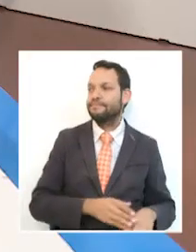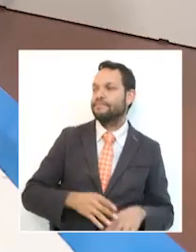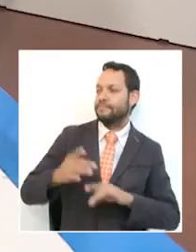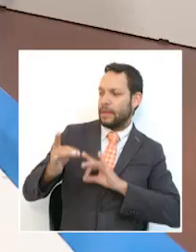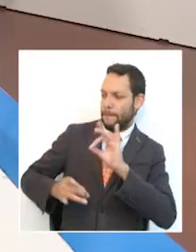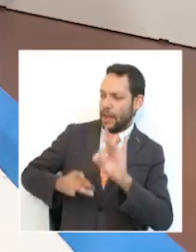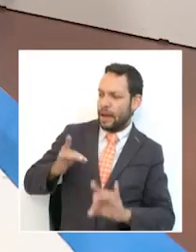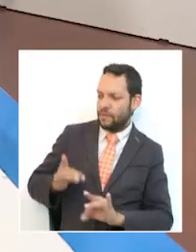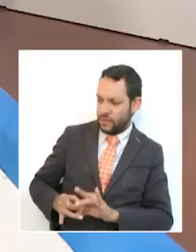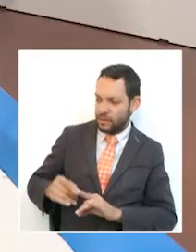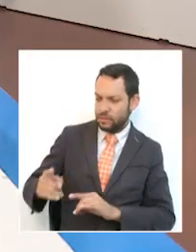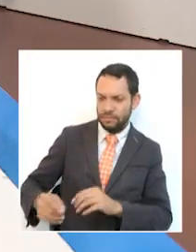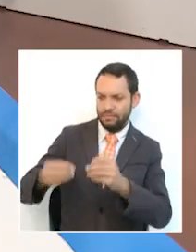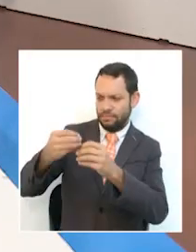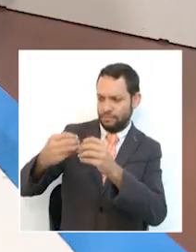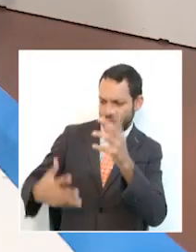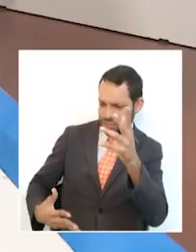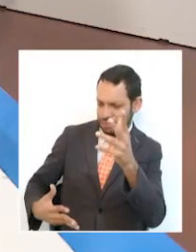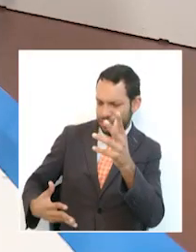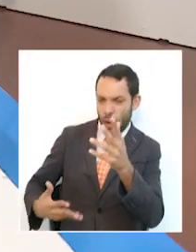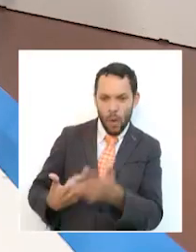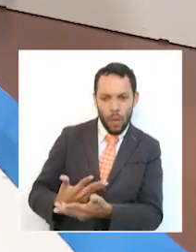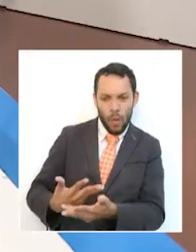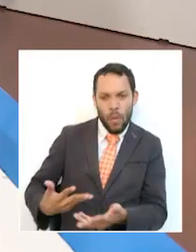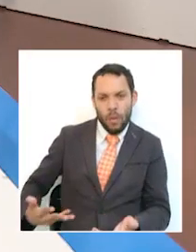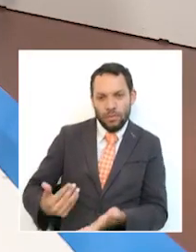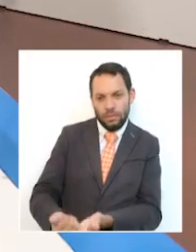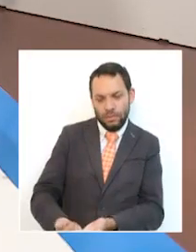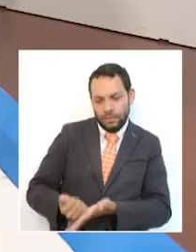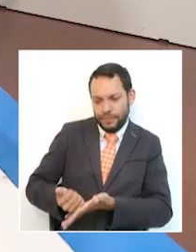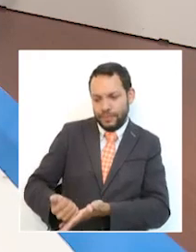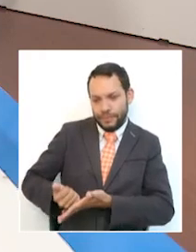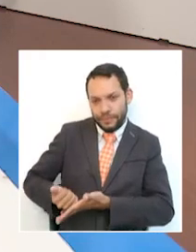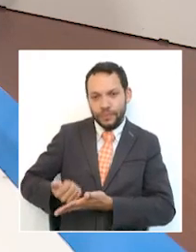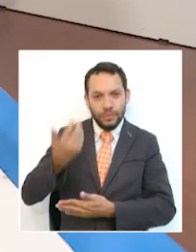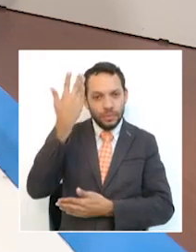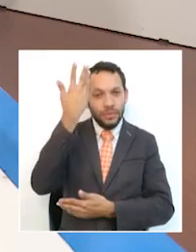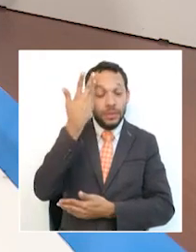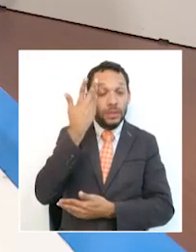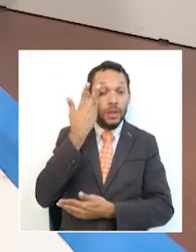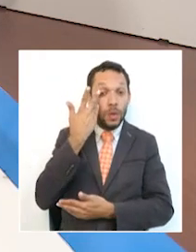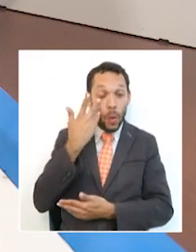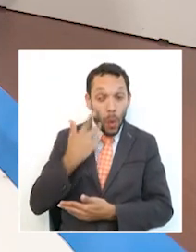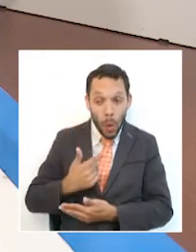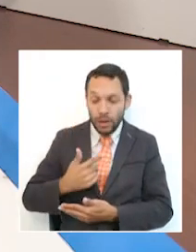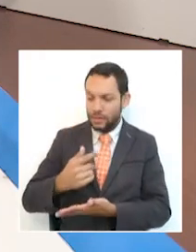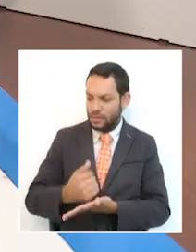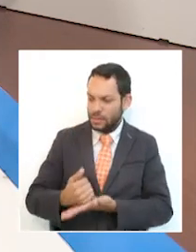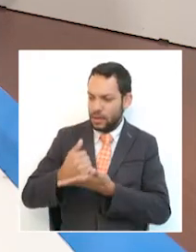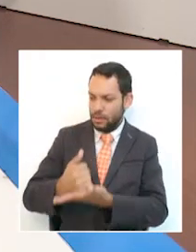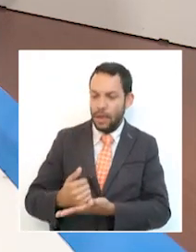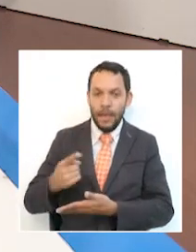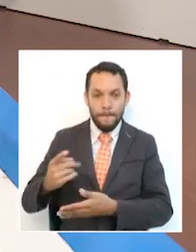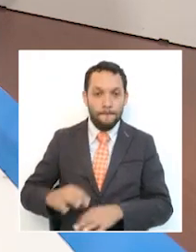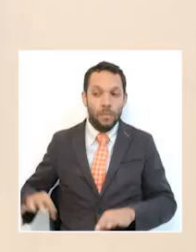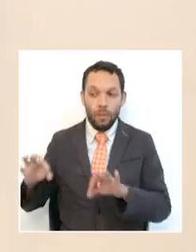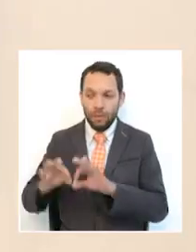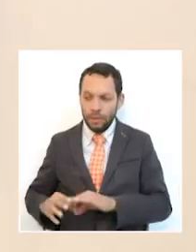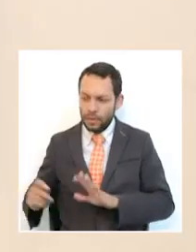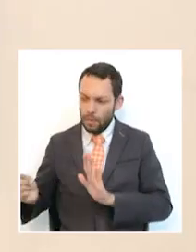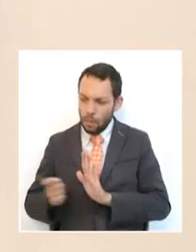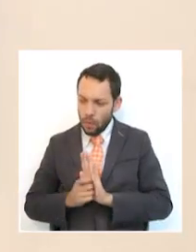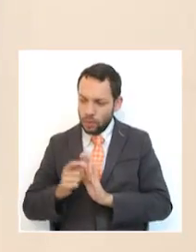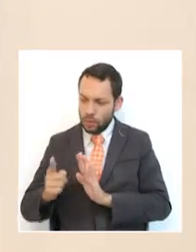esa son una cantidad de herramientas que podemos utilizar en nuestro día a día me parece muy importante lo que tú mencionas y es ese